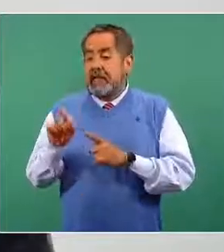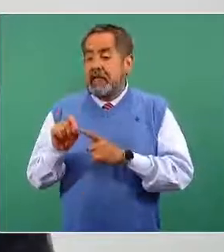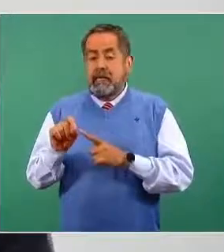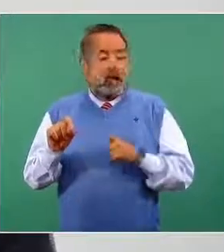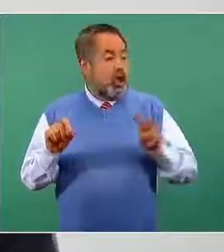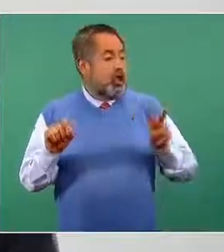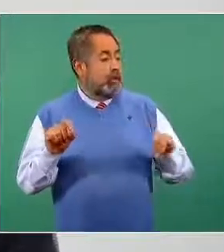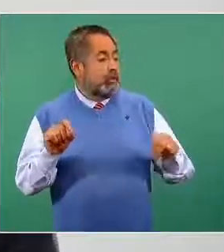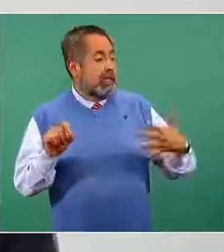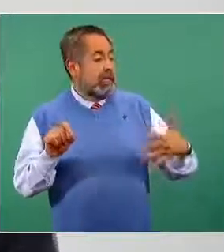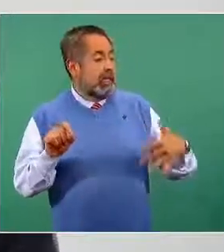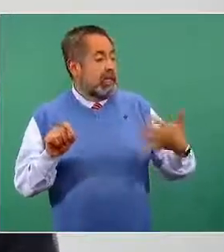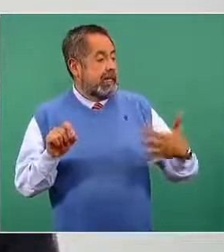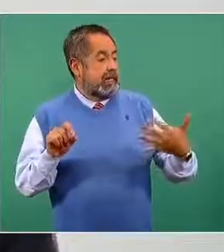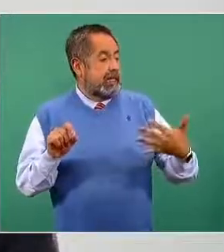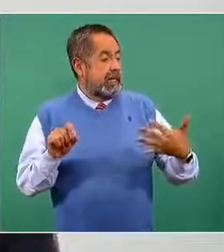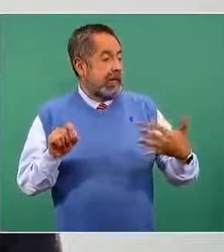2015 y